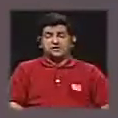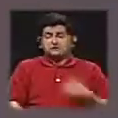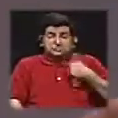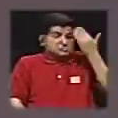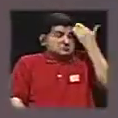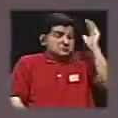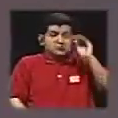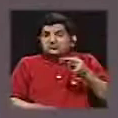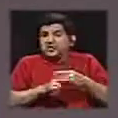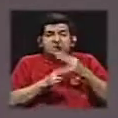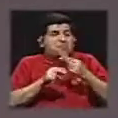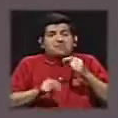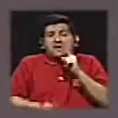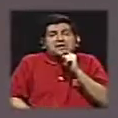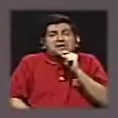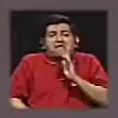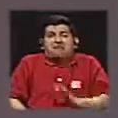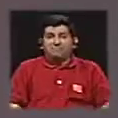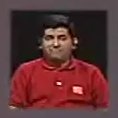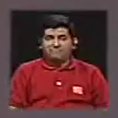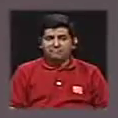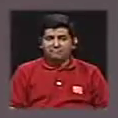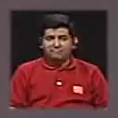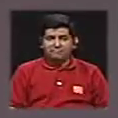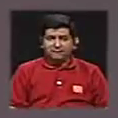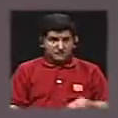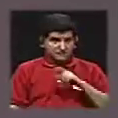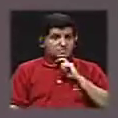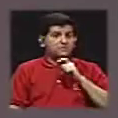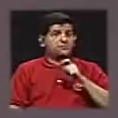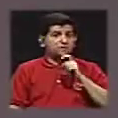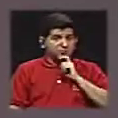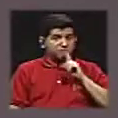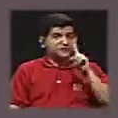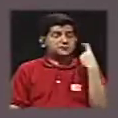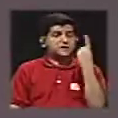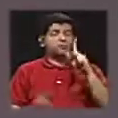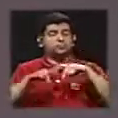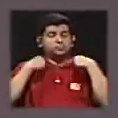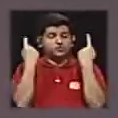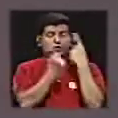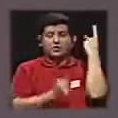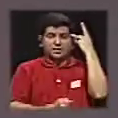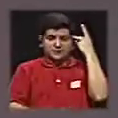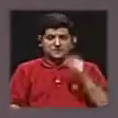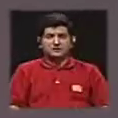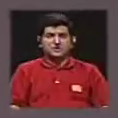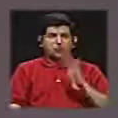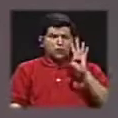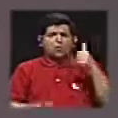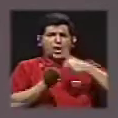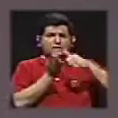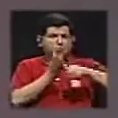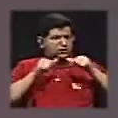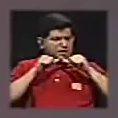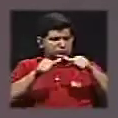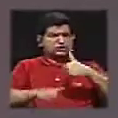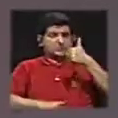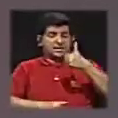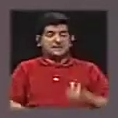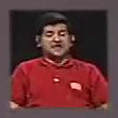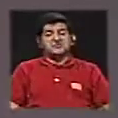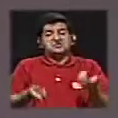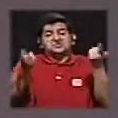menor idea de cómo se llame, porque es muy difícil que un solo partido político gane 4 elecciones seguidas, en el caso de que